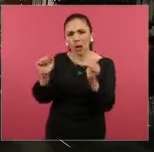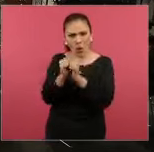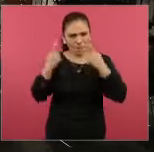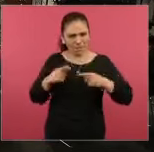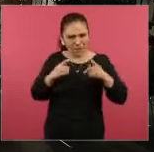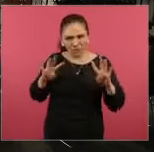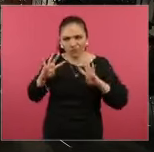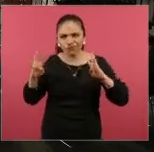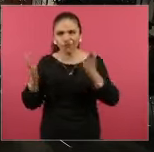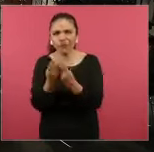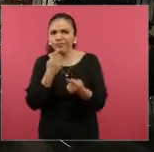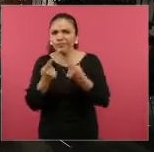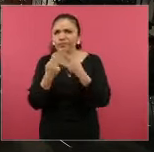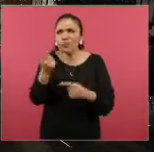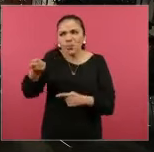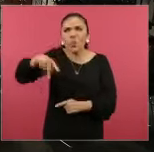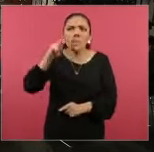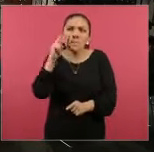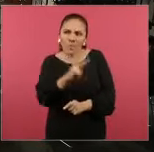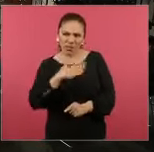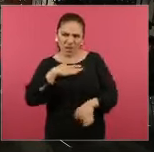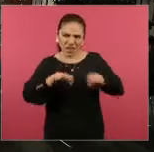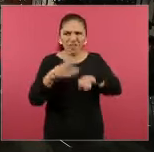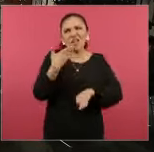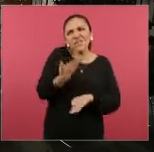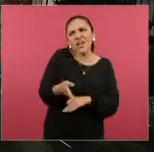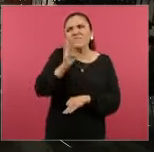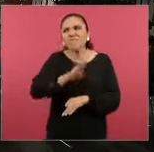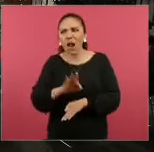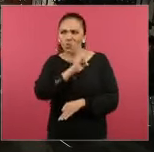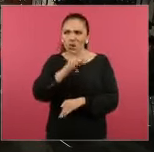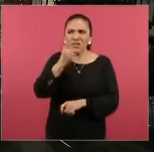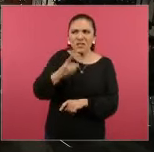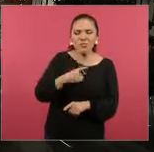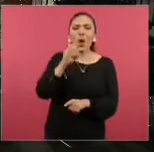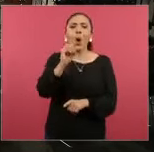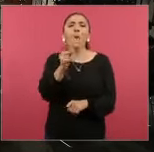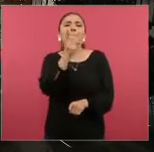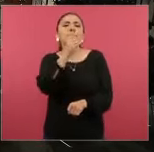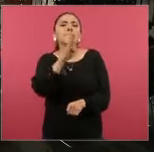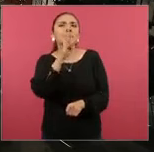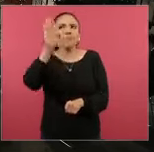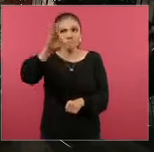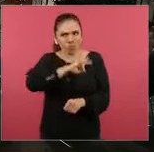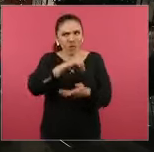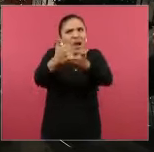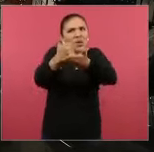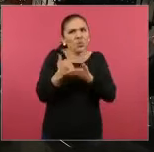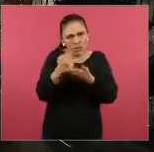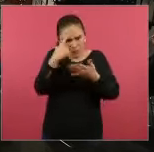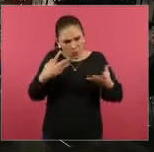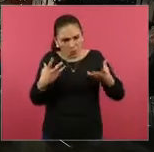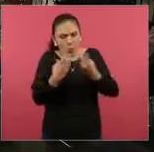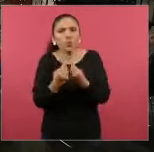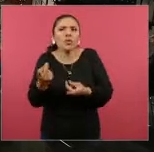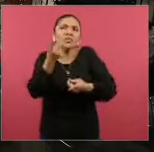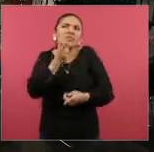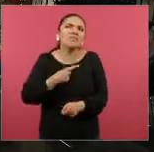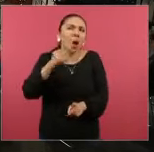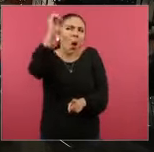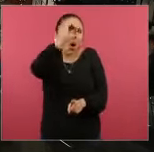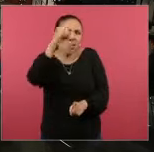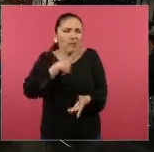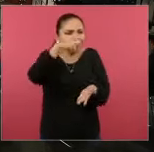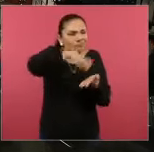que vean cómo fue nuestro desempeño, cómo fue nuestro trabajo? ¿Por qué no nuestros padres también vienen y colaboran y nos dan su opinión? ¿Qué nos